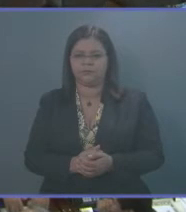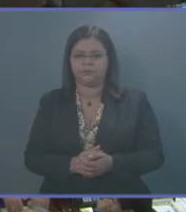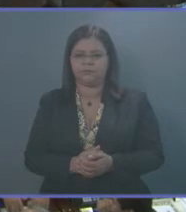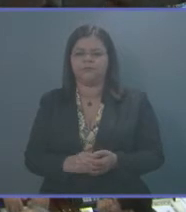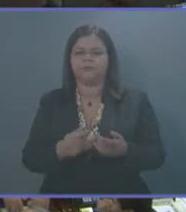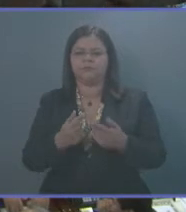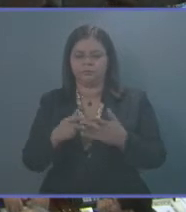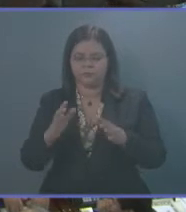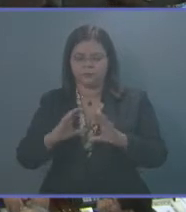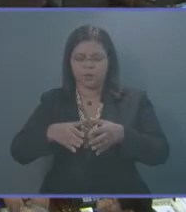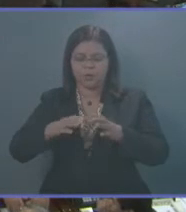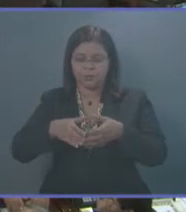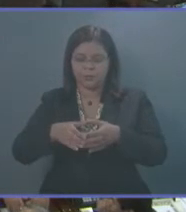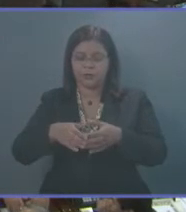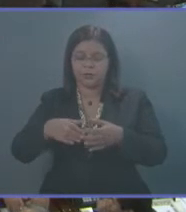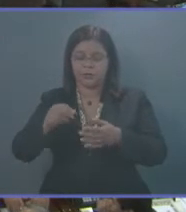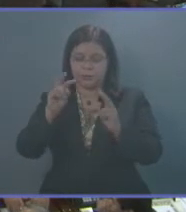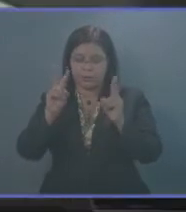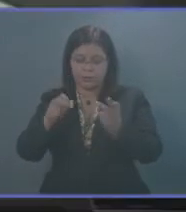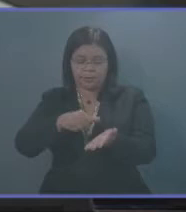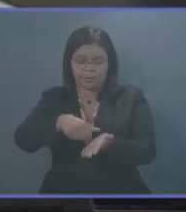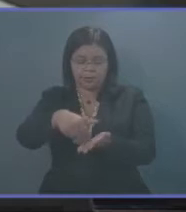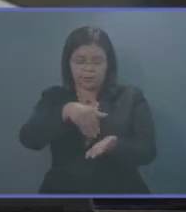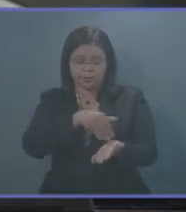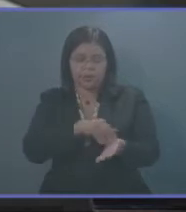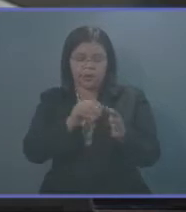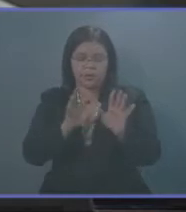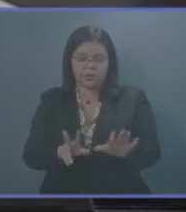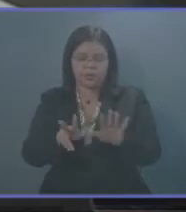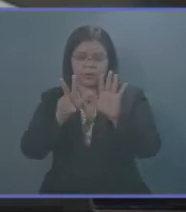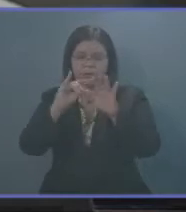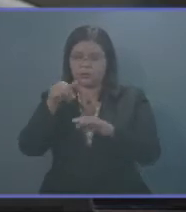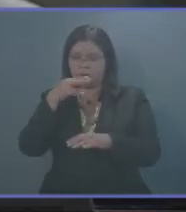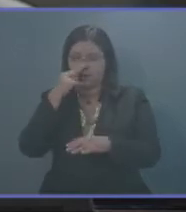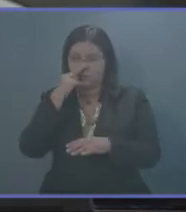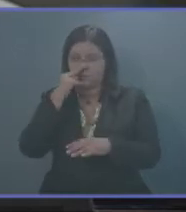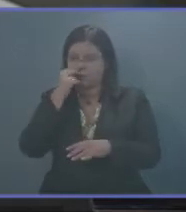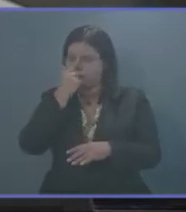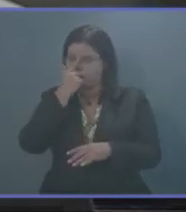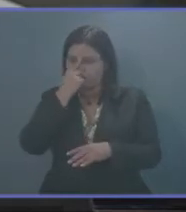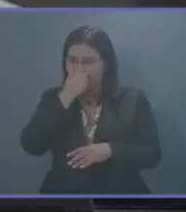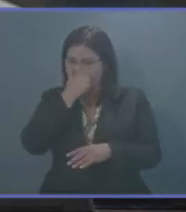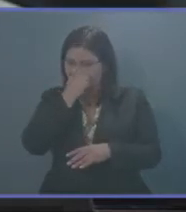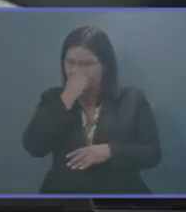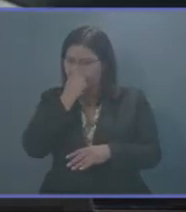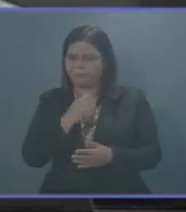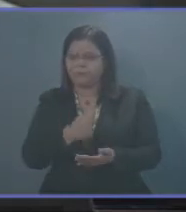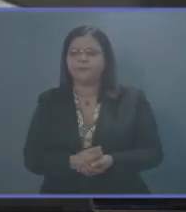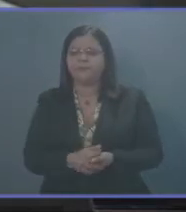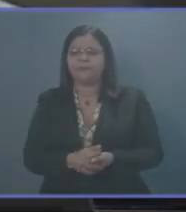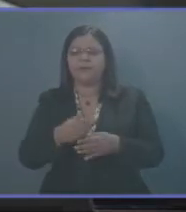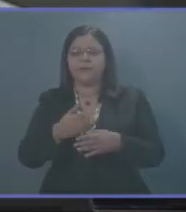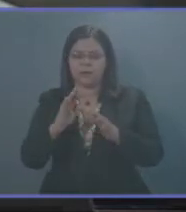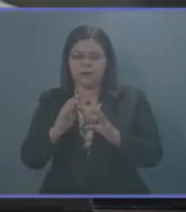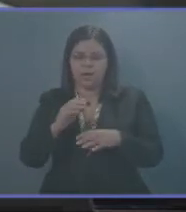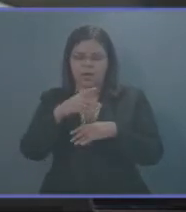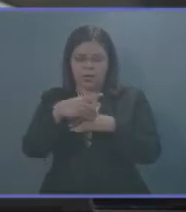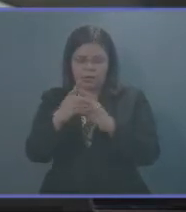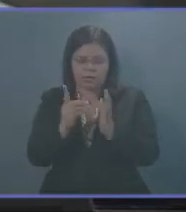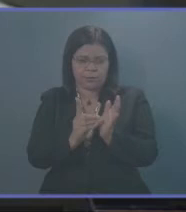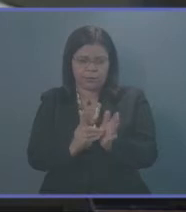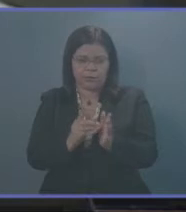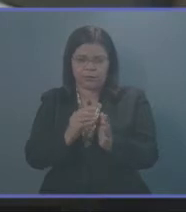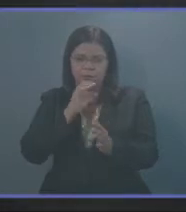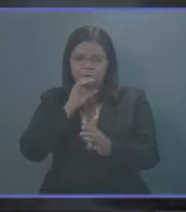Comisión de Asuntos Municipales, Palacio Legislativo, San Salvador, 18 de junio del 2019. Señores secretarios de la Honorable Junta Directiva presente,